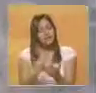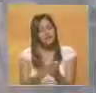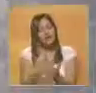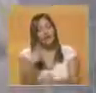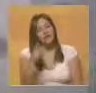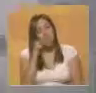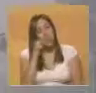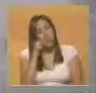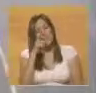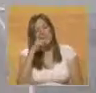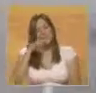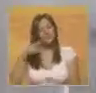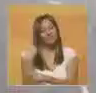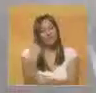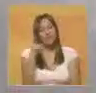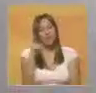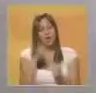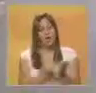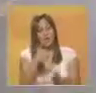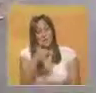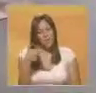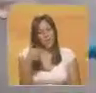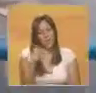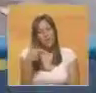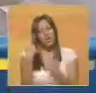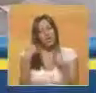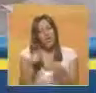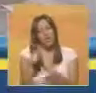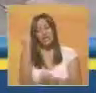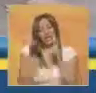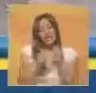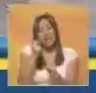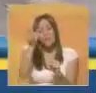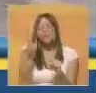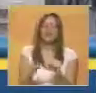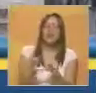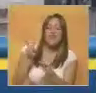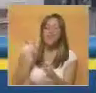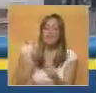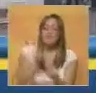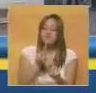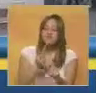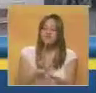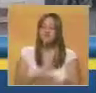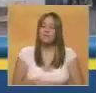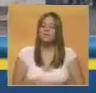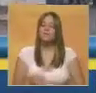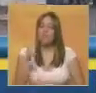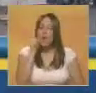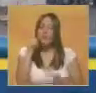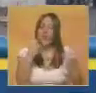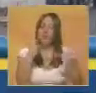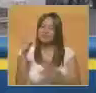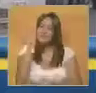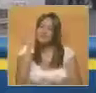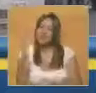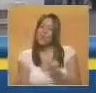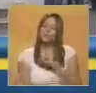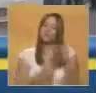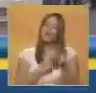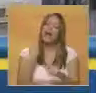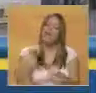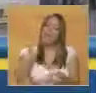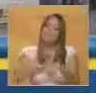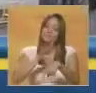la víctima fue ultimada de dos impactos de bala cuando intentaba huir de sus agresores el cuerpo del oiso fue trasladado a la medicatura